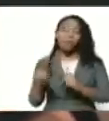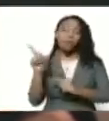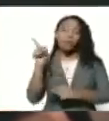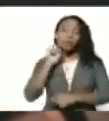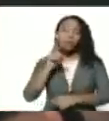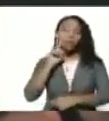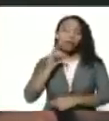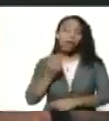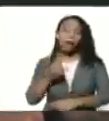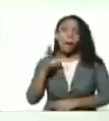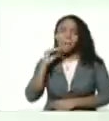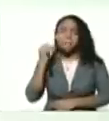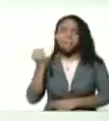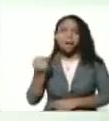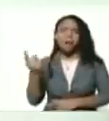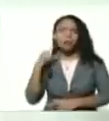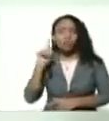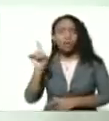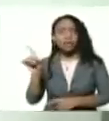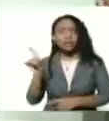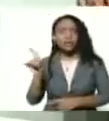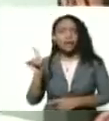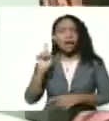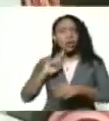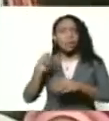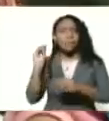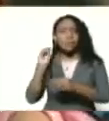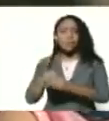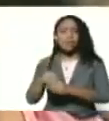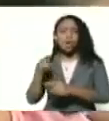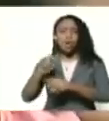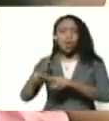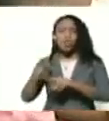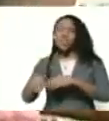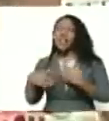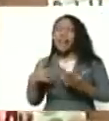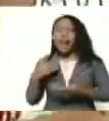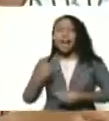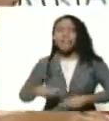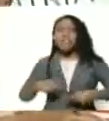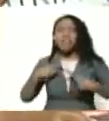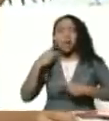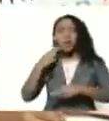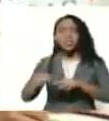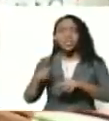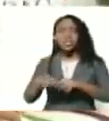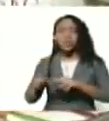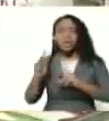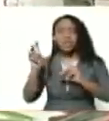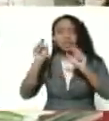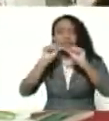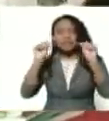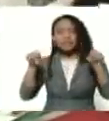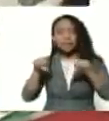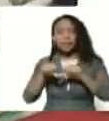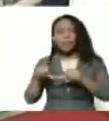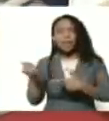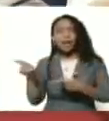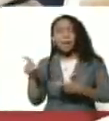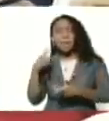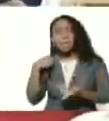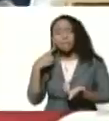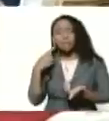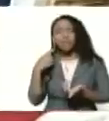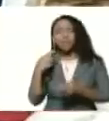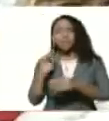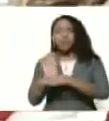meterse con estos niños que están acá. ¿Qué sería de la vida de estos niños si usted no fuera ideado este sistema de protección a través del